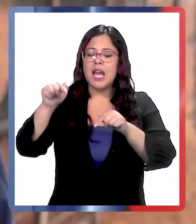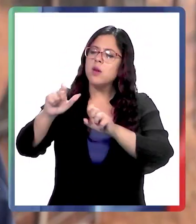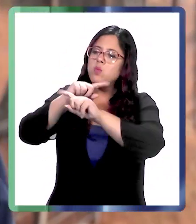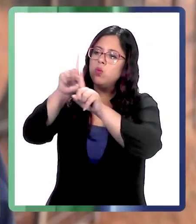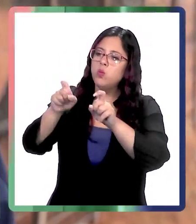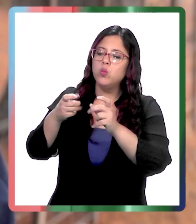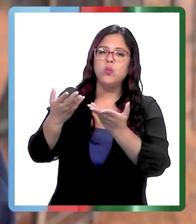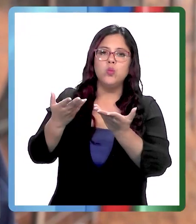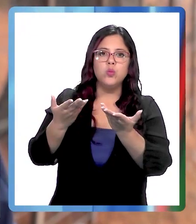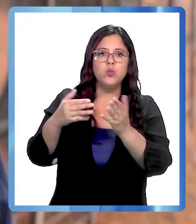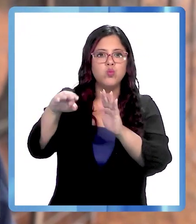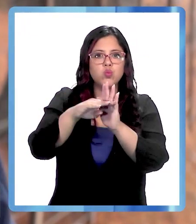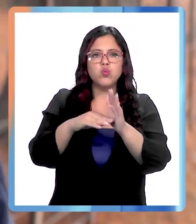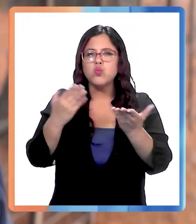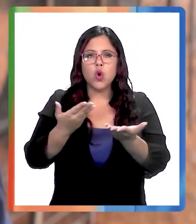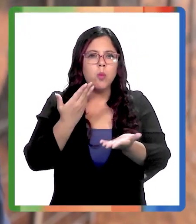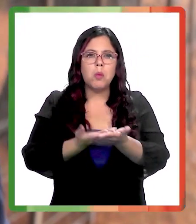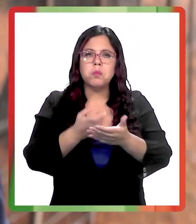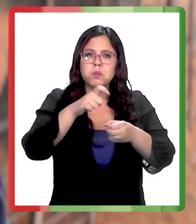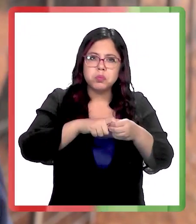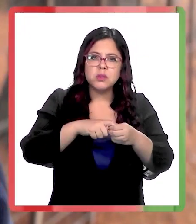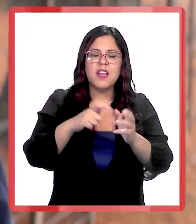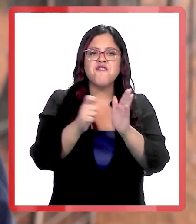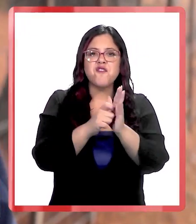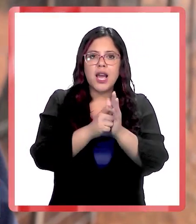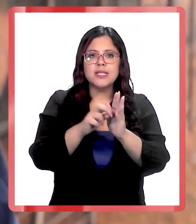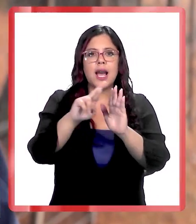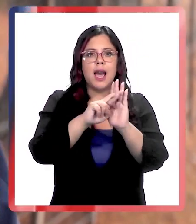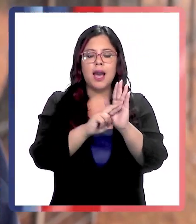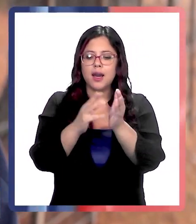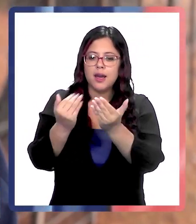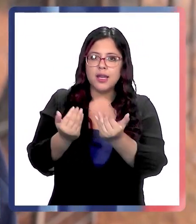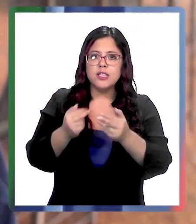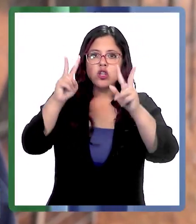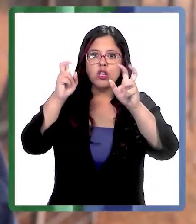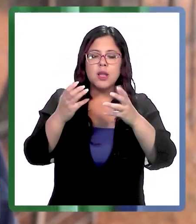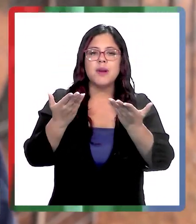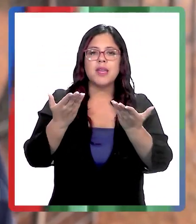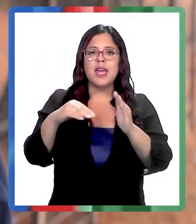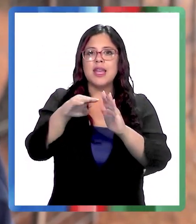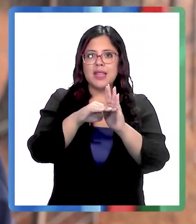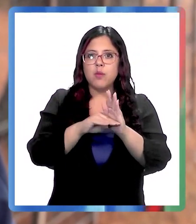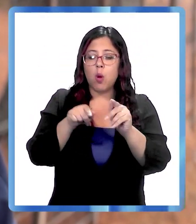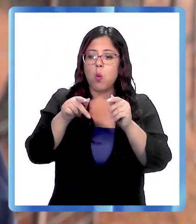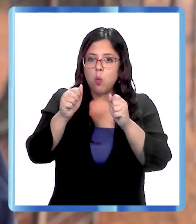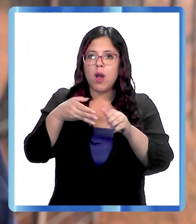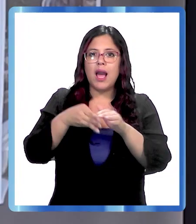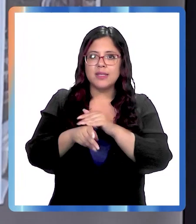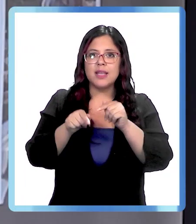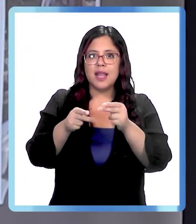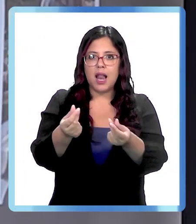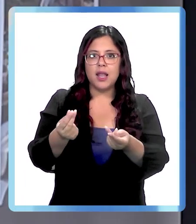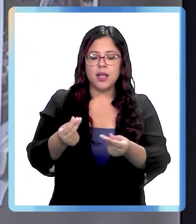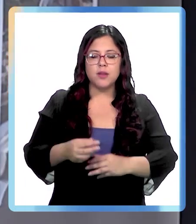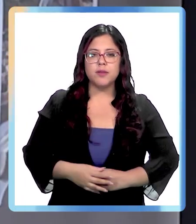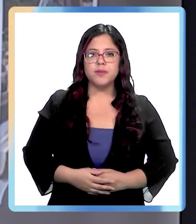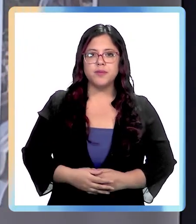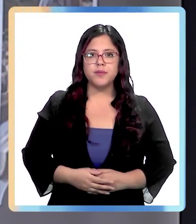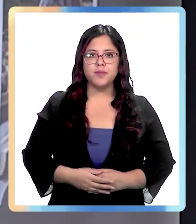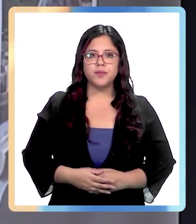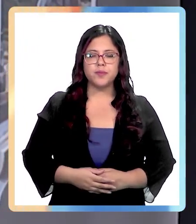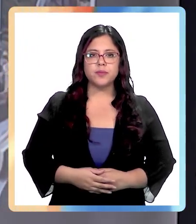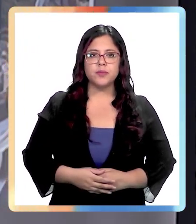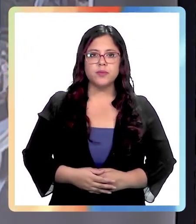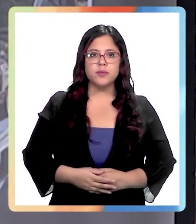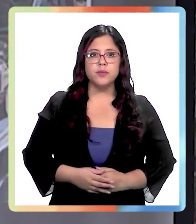cómo deben postular las fechas, los requisitos en torno al programa Leña Más Seca para que puedan acceder a ese fondo. Una de